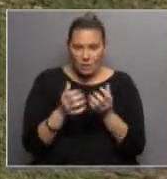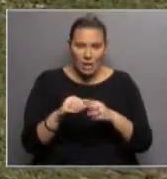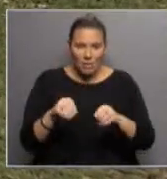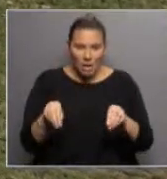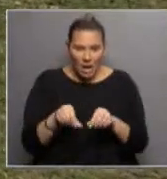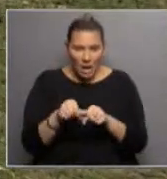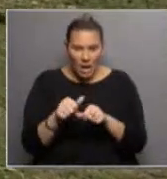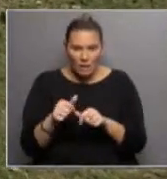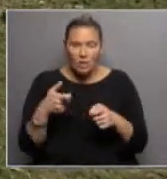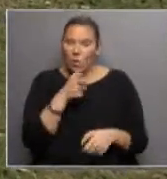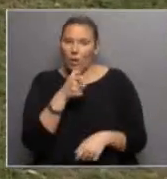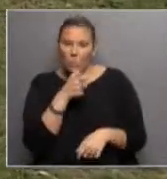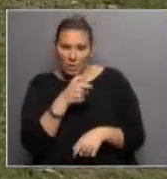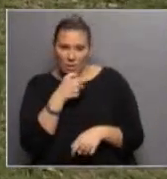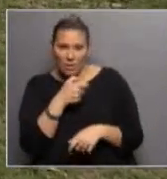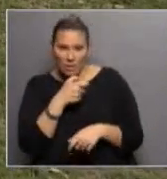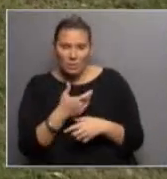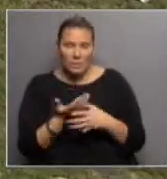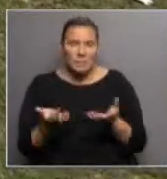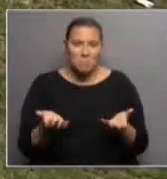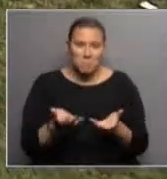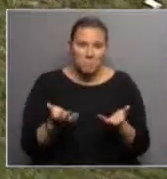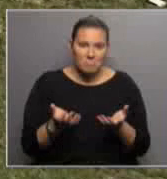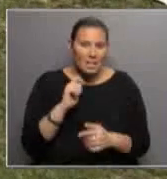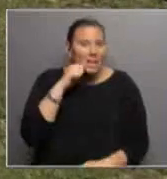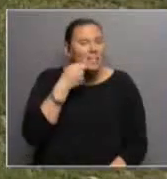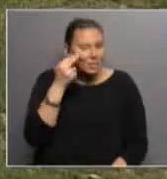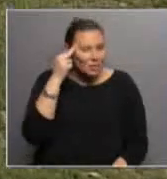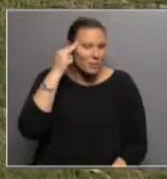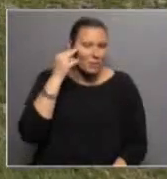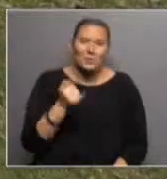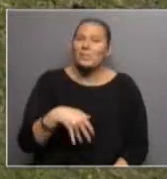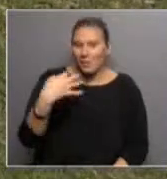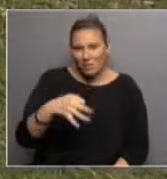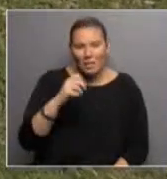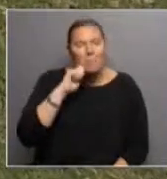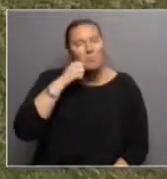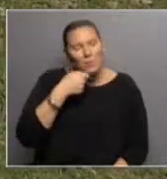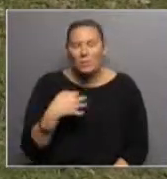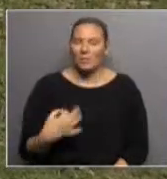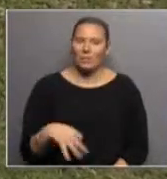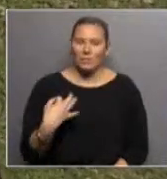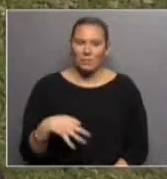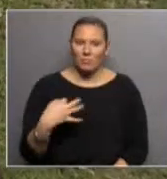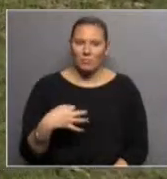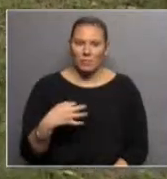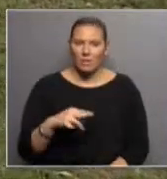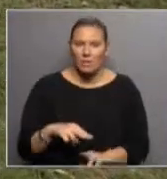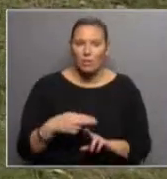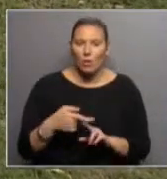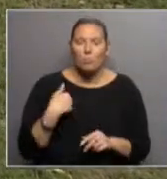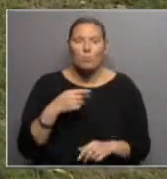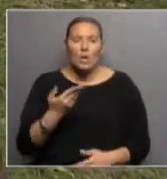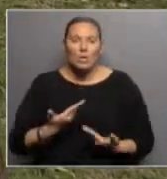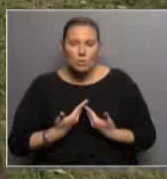con la tierra, con las piedras. Lindos recuerdos, ¿verdad? Sí, muy lindos, la verdad. Y lo repito con mis